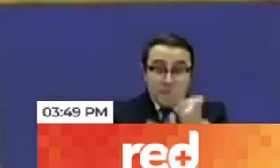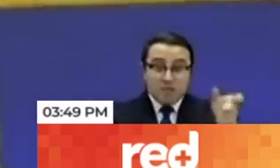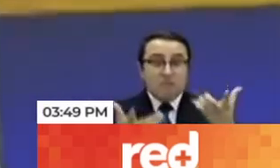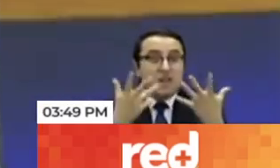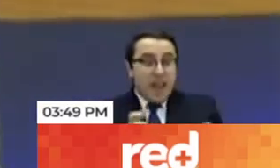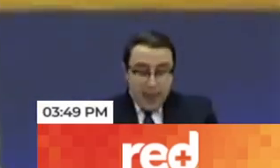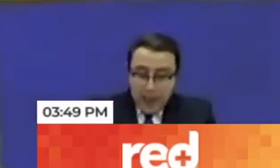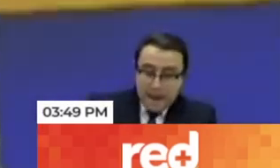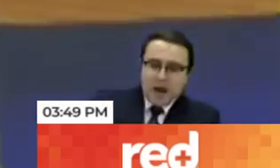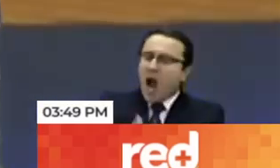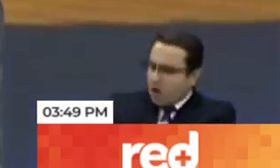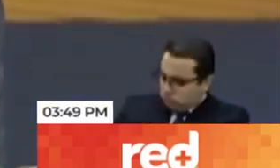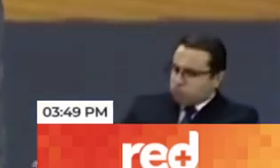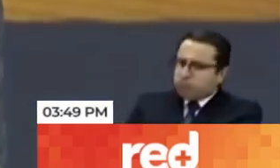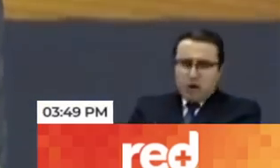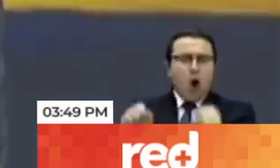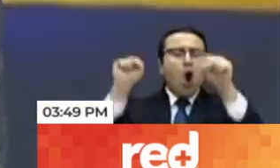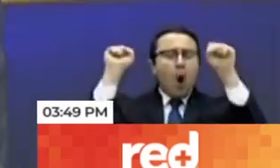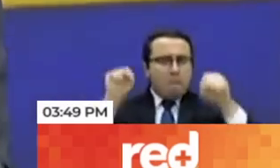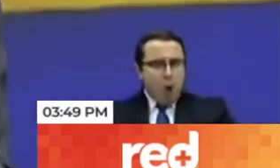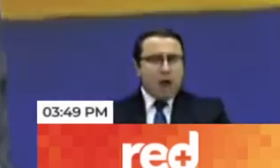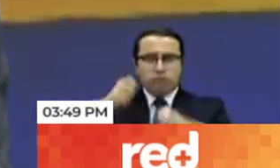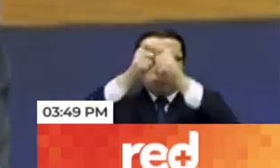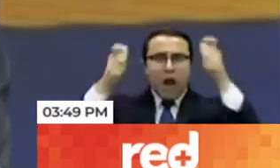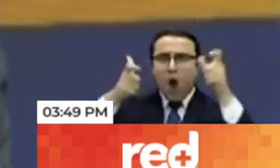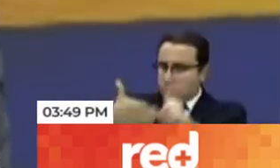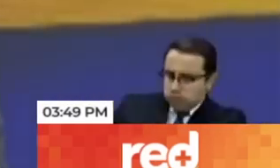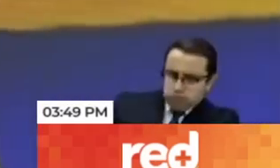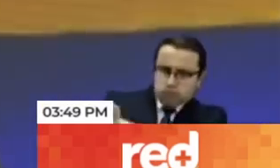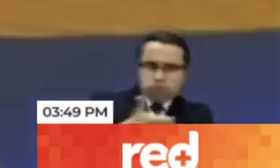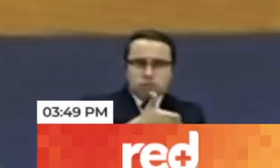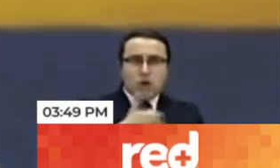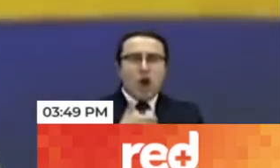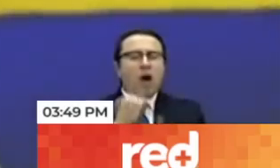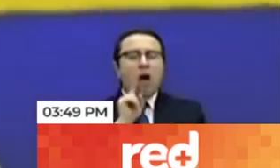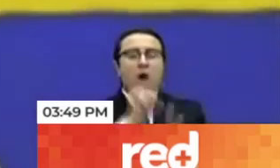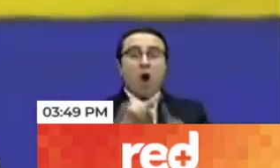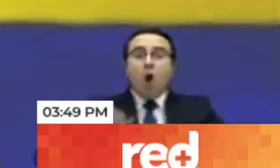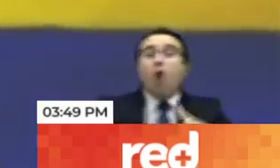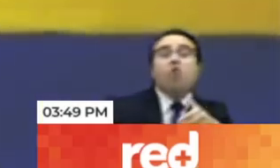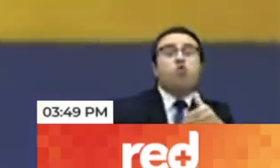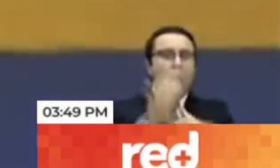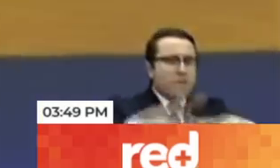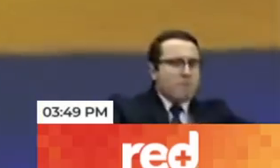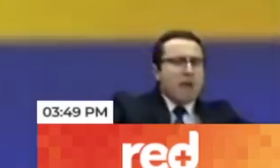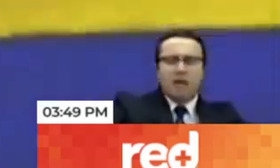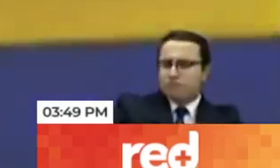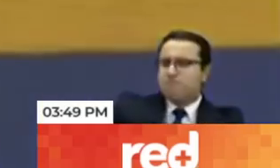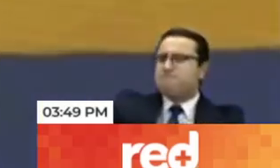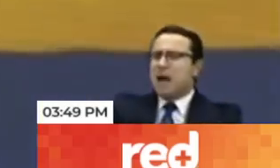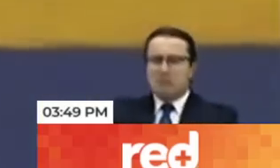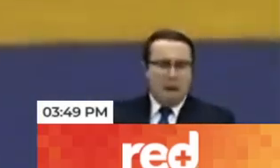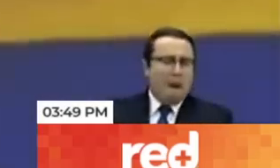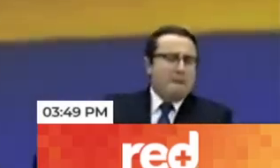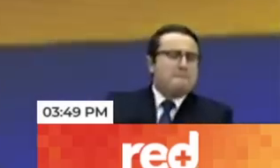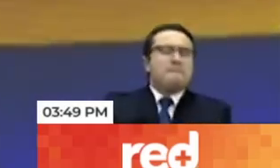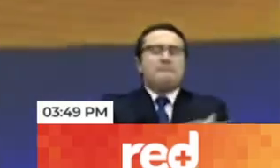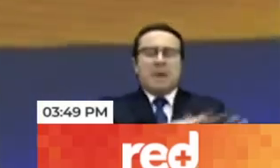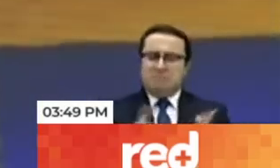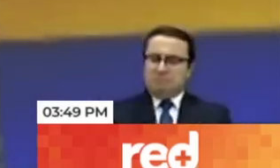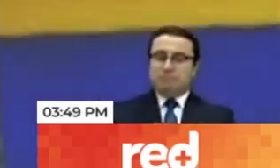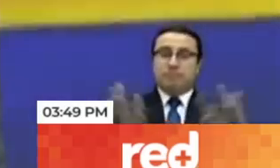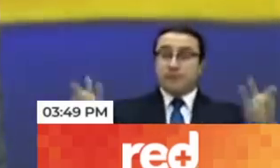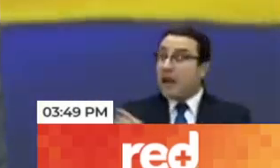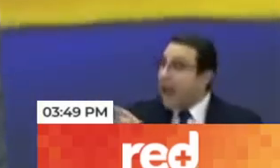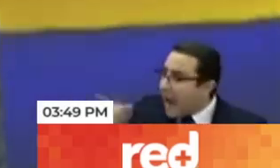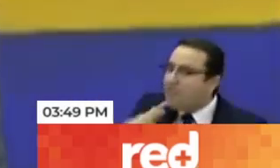en política, y de esa manera abrirá nuevos espacios para la participación. Eso se hizo realidad. Nos